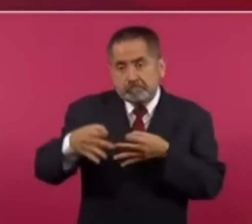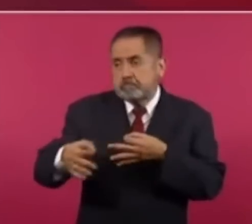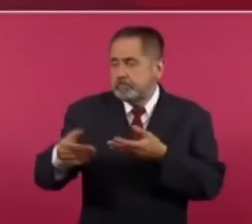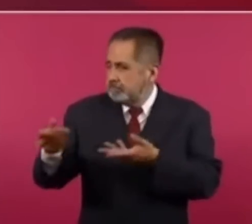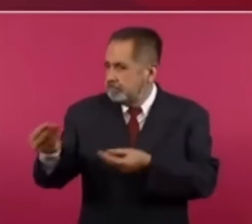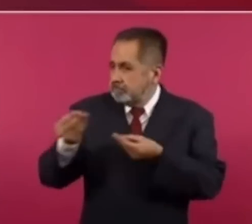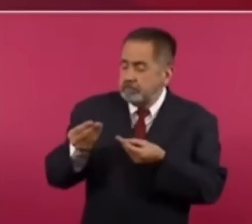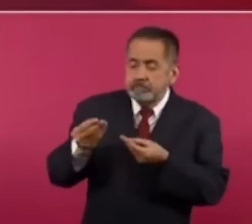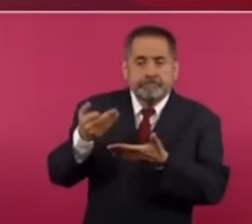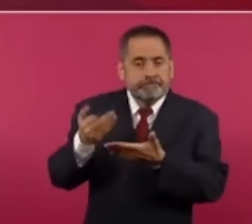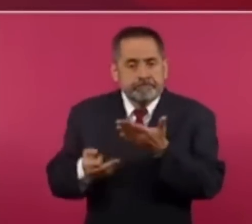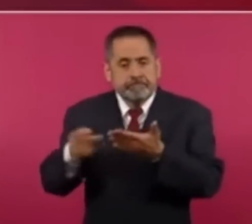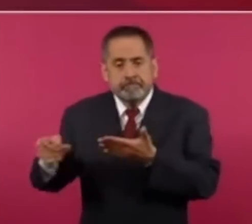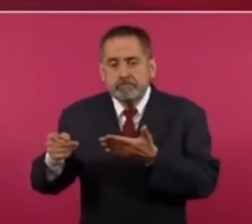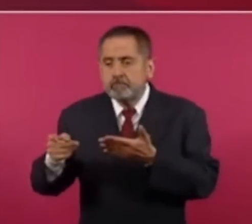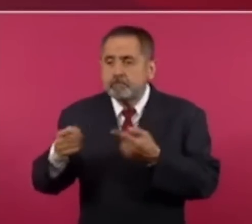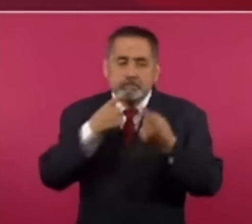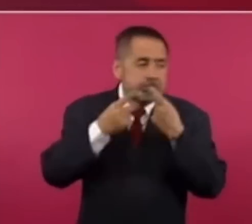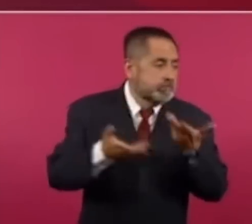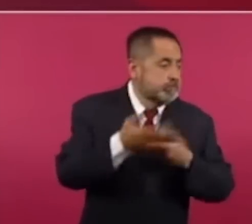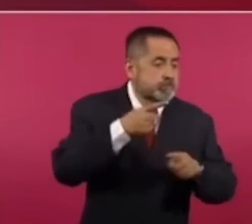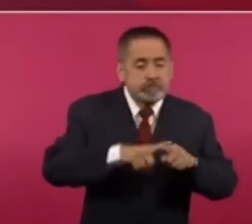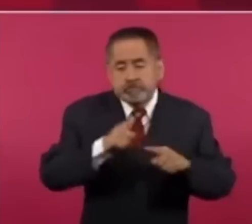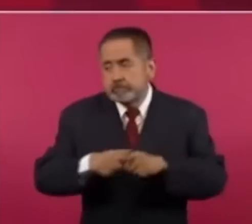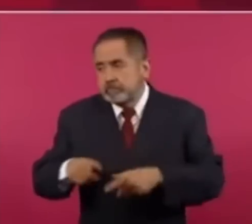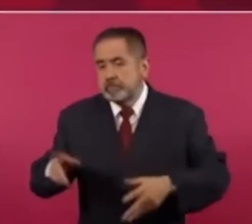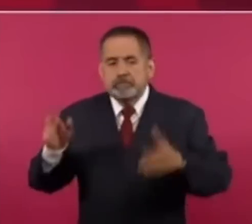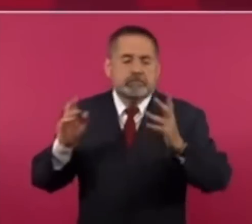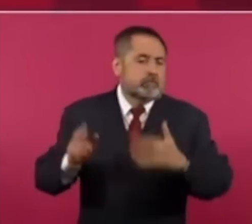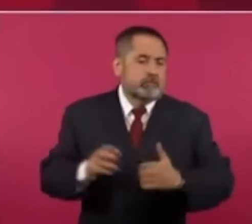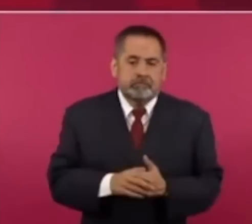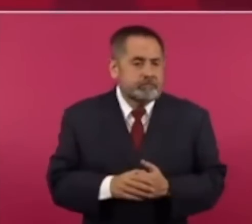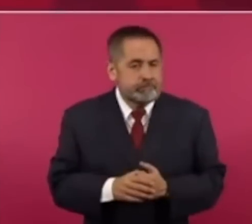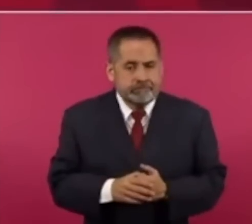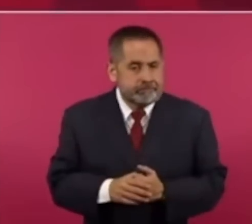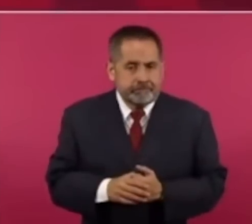cabo una licitación o